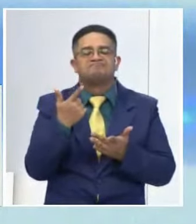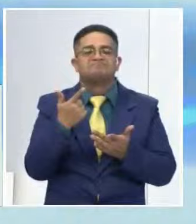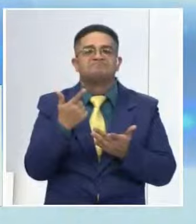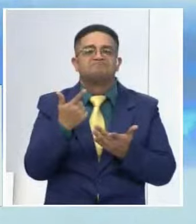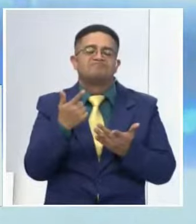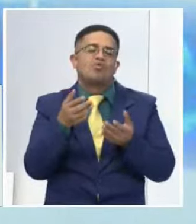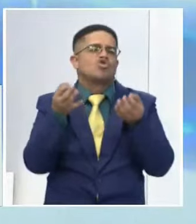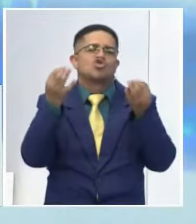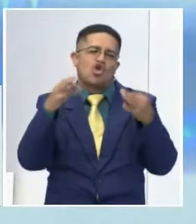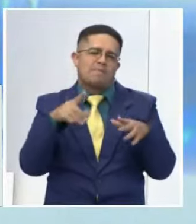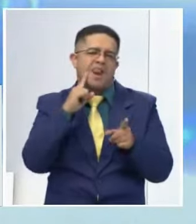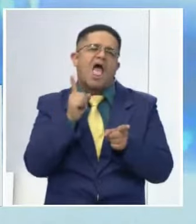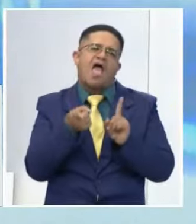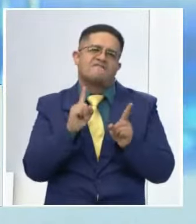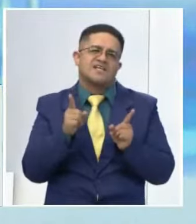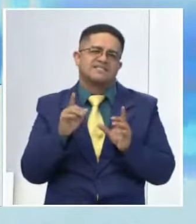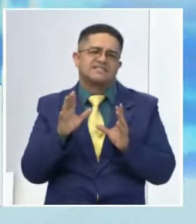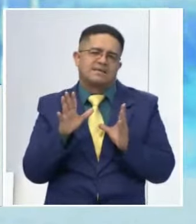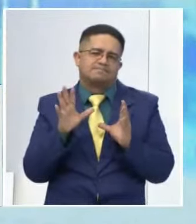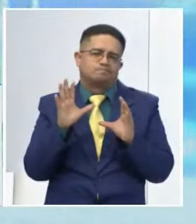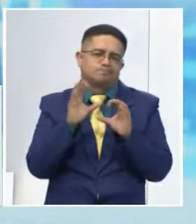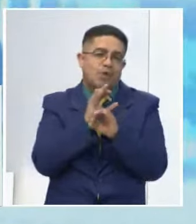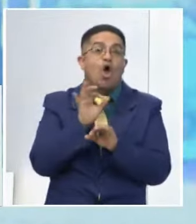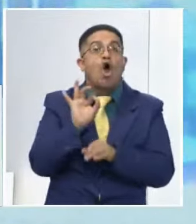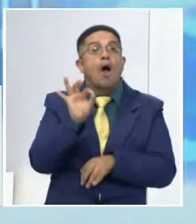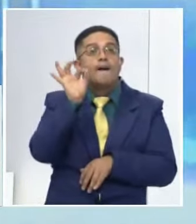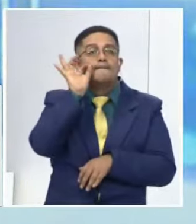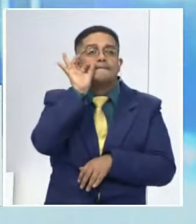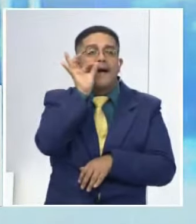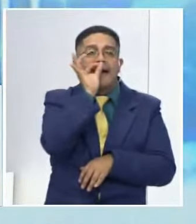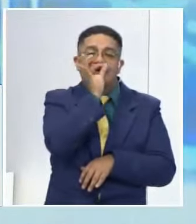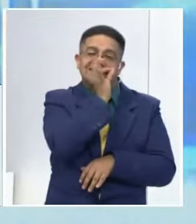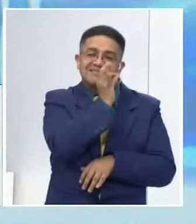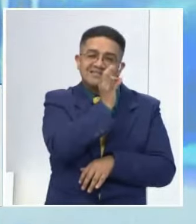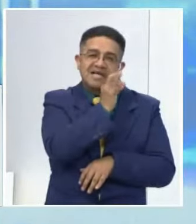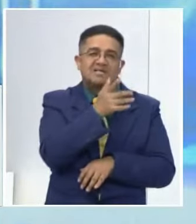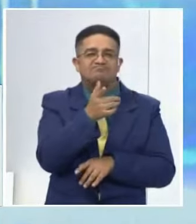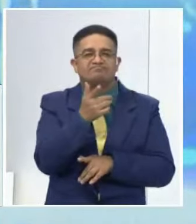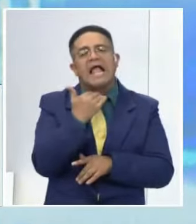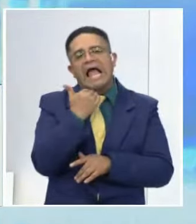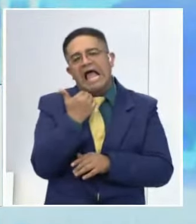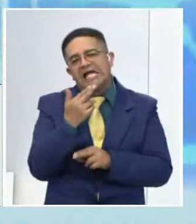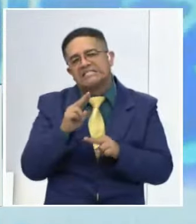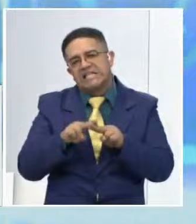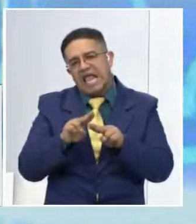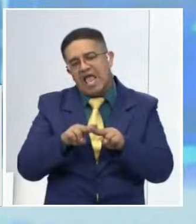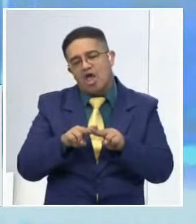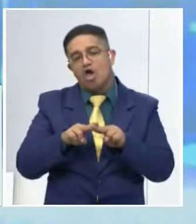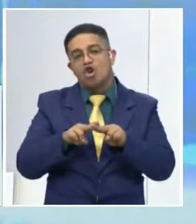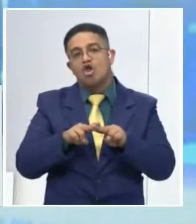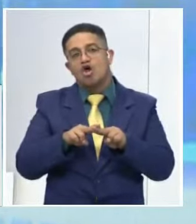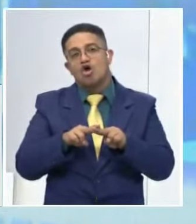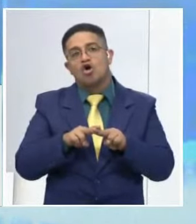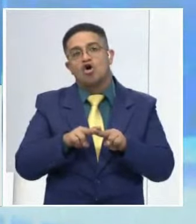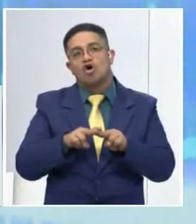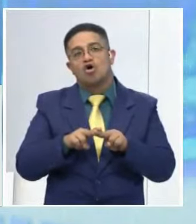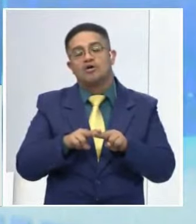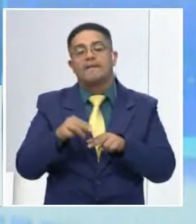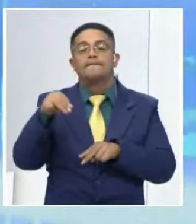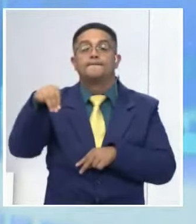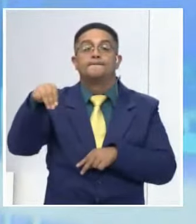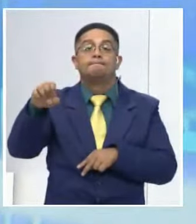es normal encontrar que existan manchas, por ejemplo, color parduzcas, negruzca, color café con leche, ¿ok? Que eso se llama